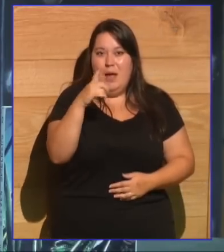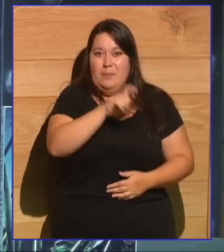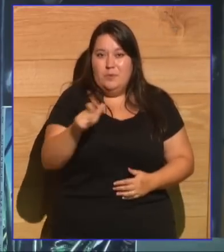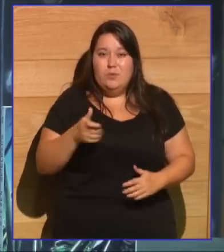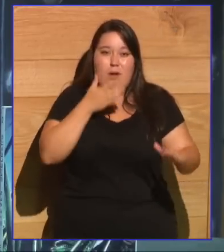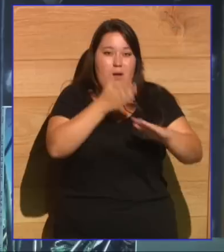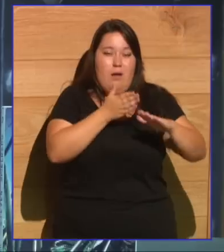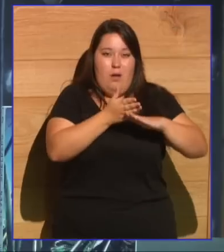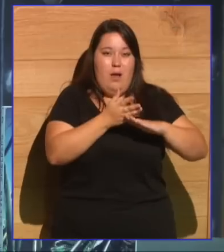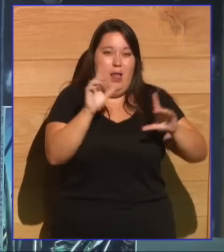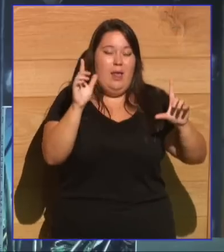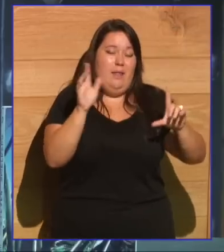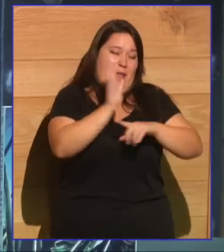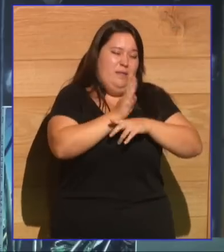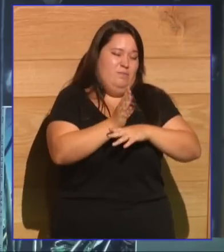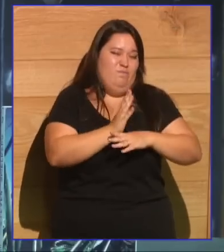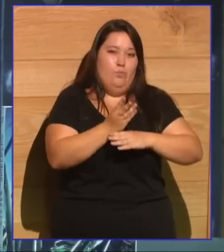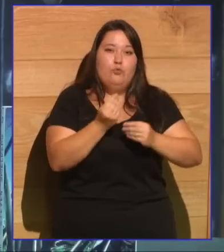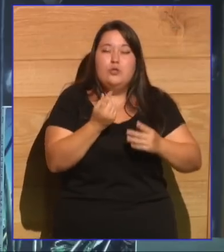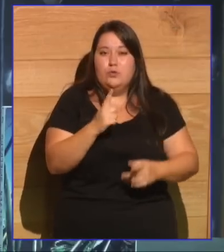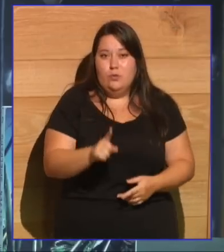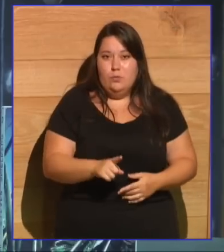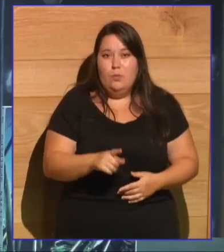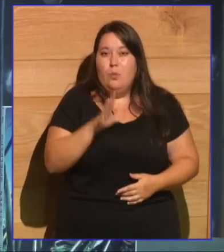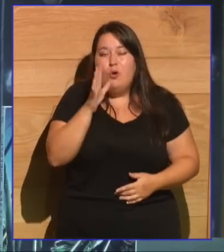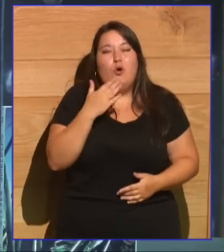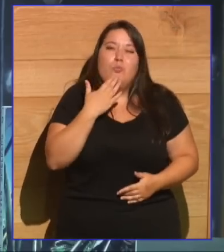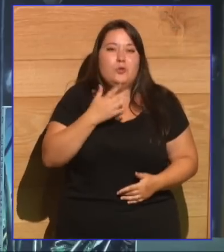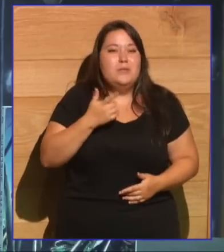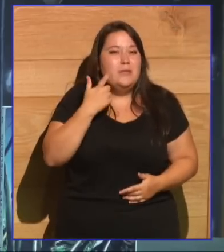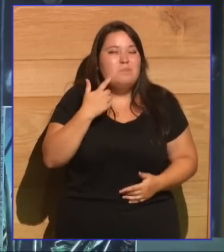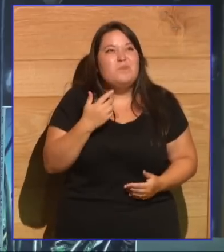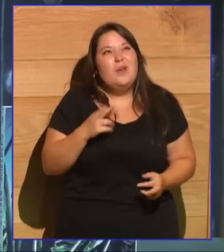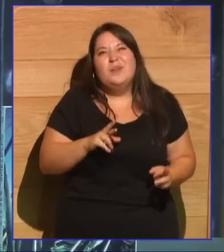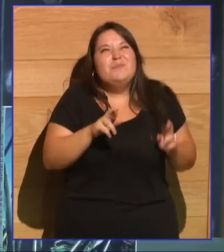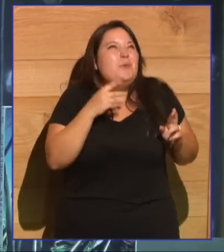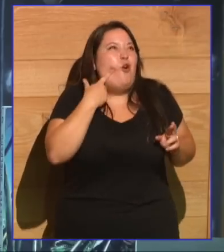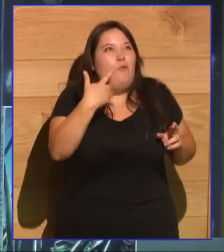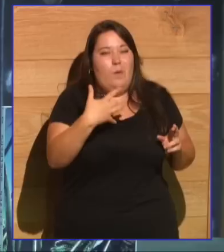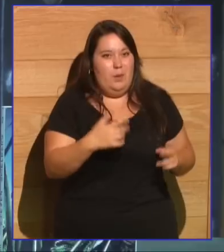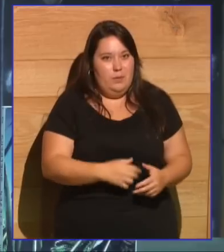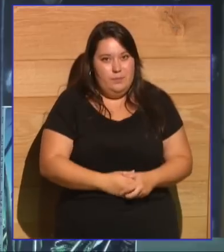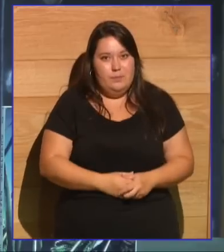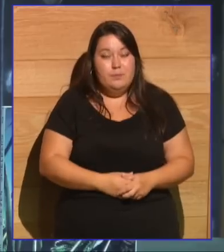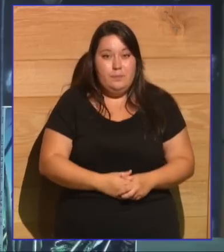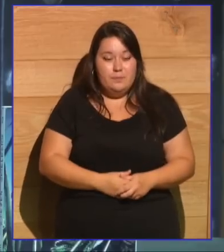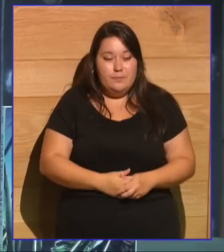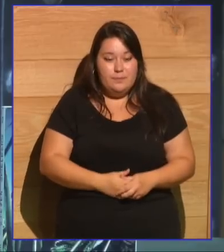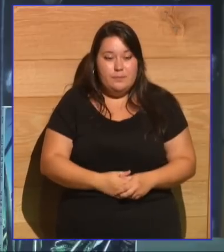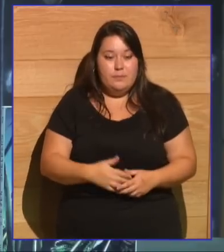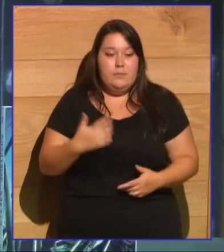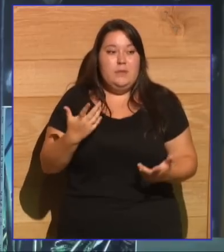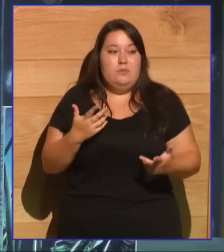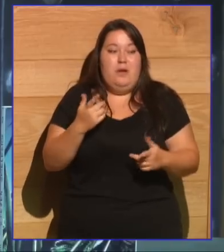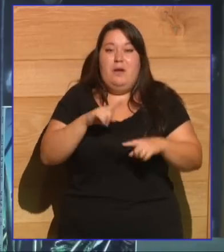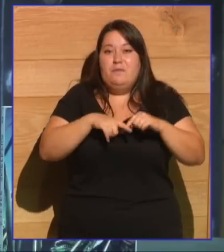niño que va a tener que ver con su propia historia no en un sentido literal pero sí con el modo en que él se sentía solo en una familia